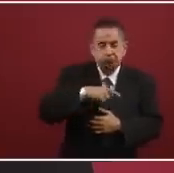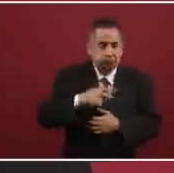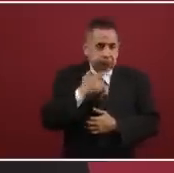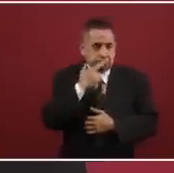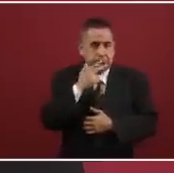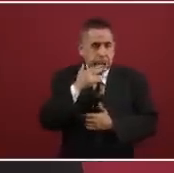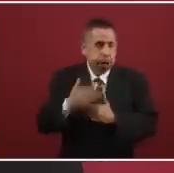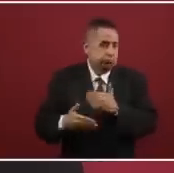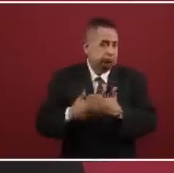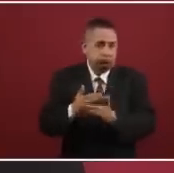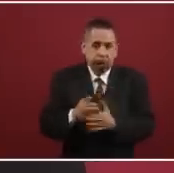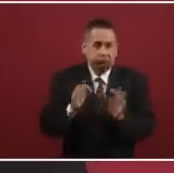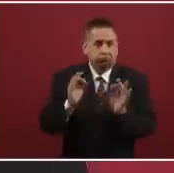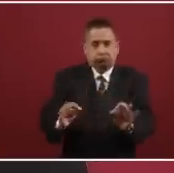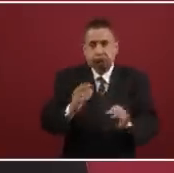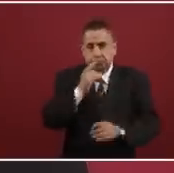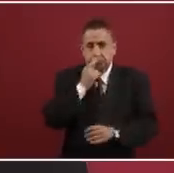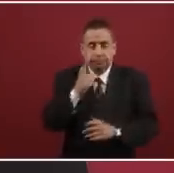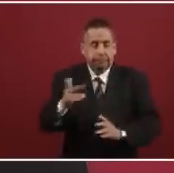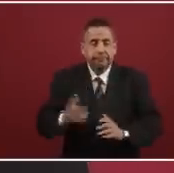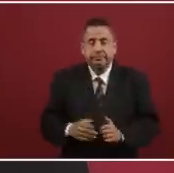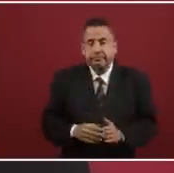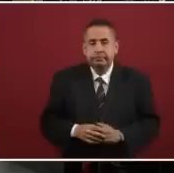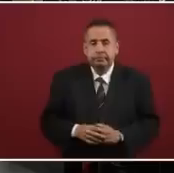está mejor,